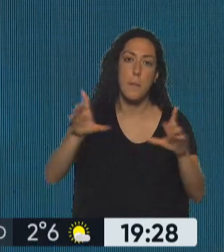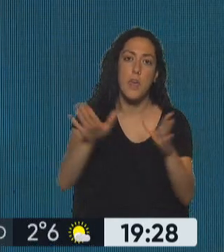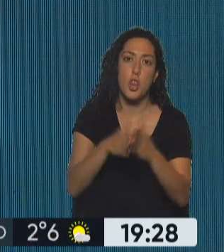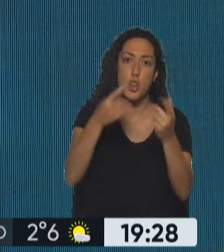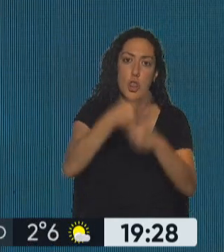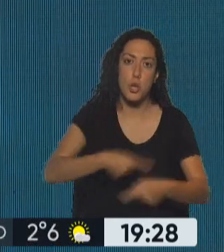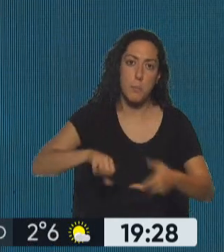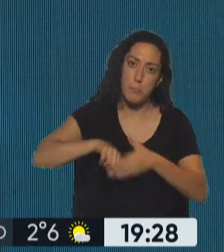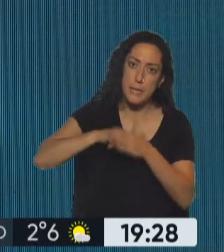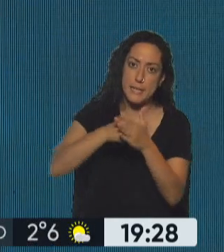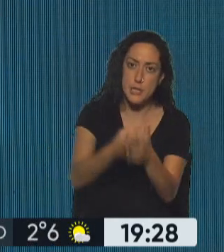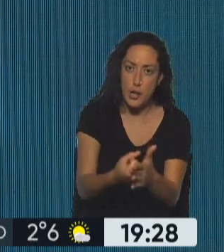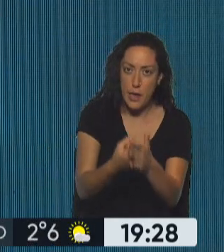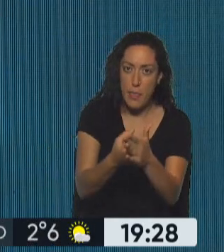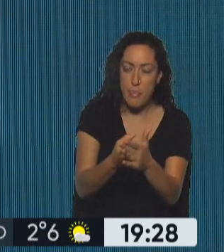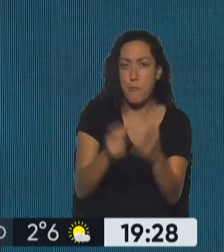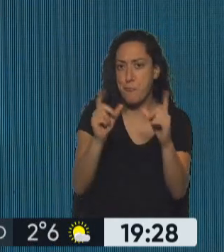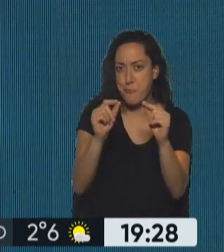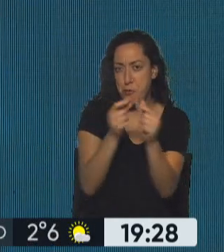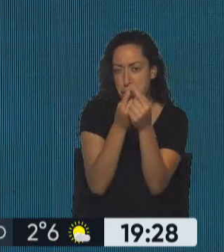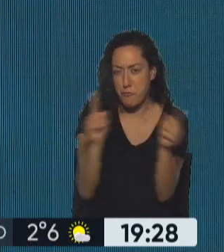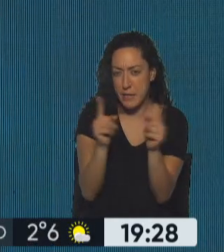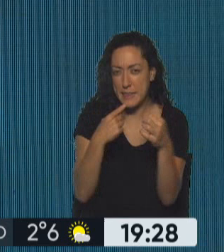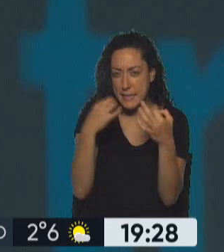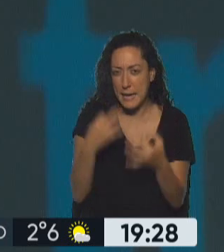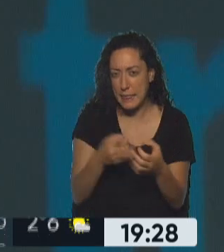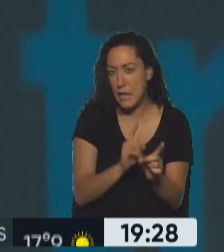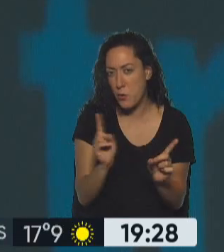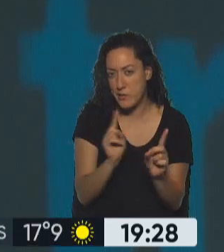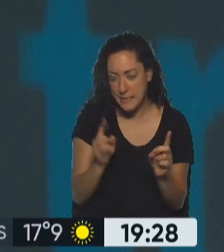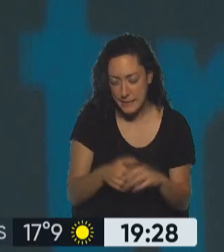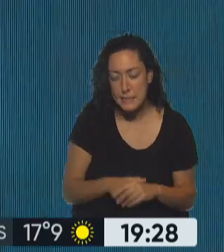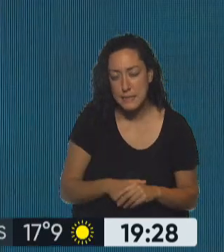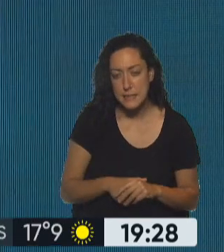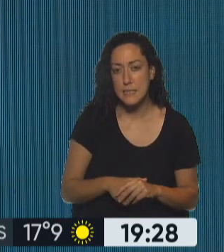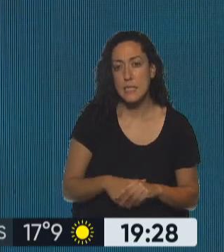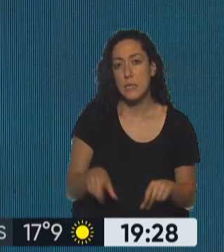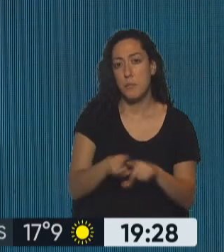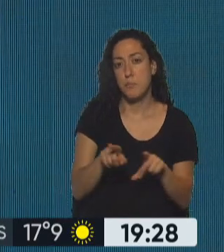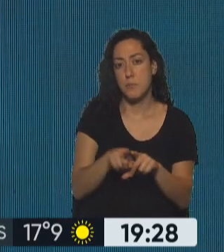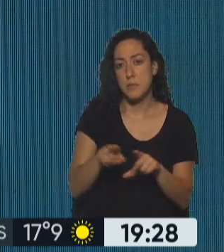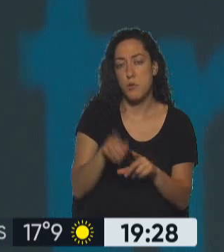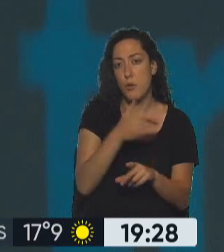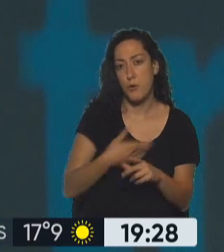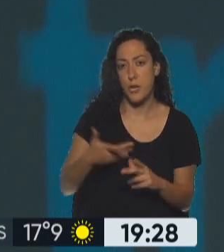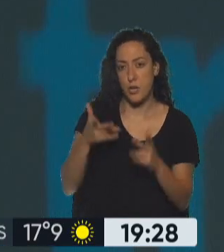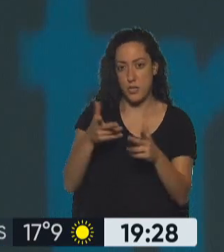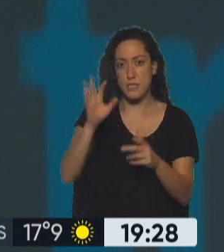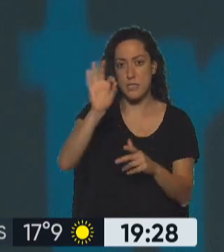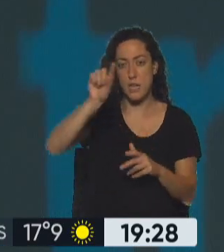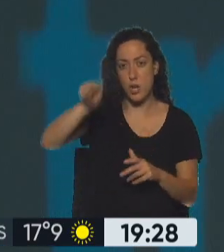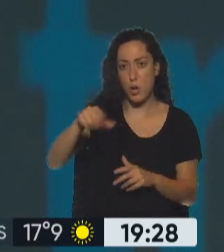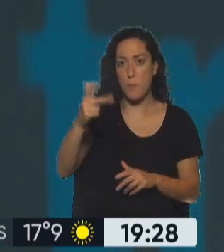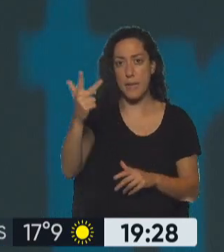números que son diferentes a los que efectivamente está mencionando el gobierno. Eso del 0,3 cuando